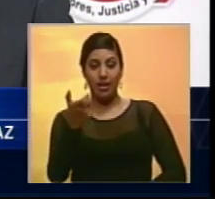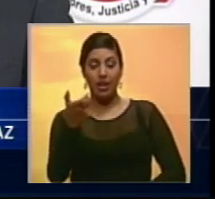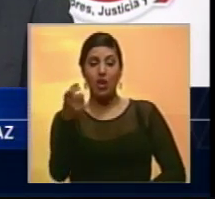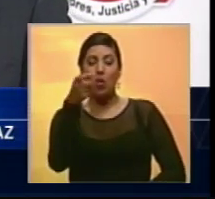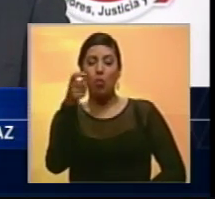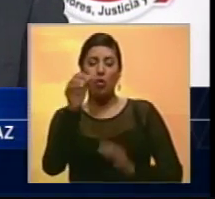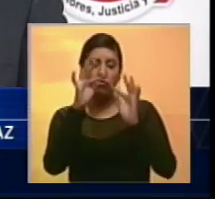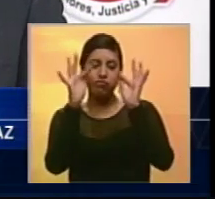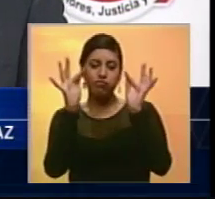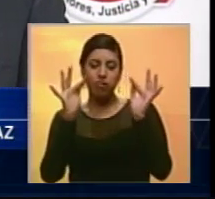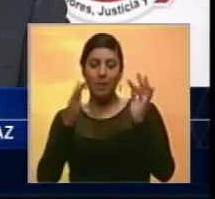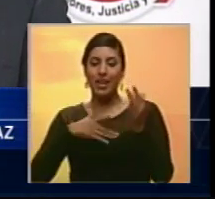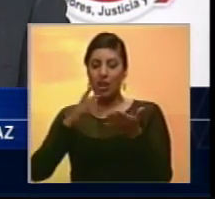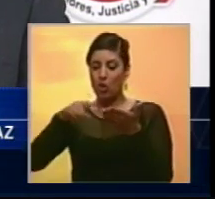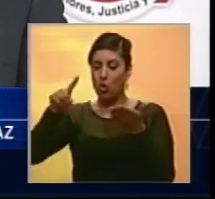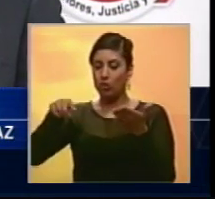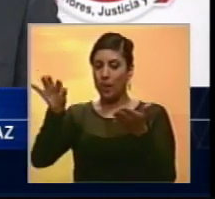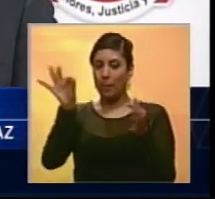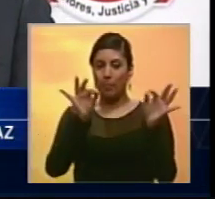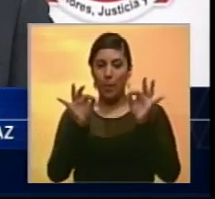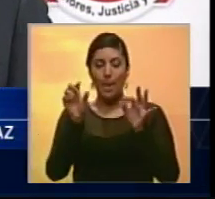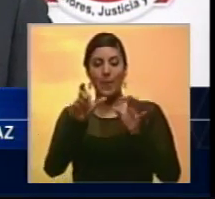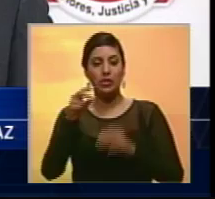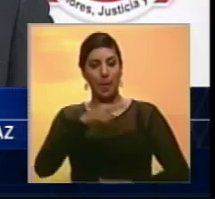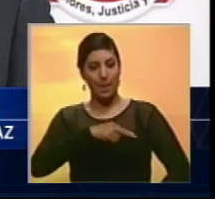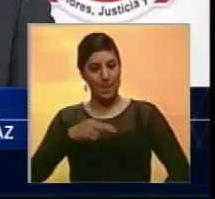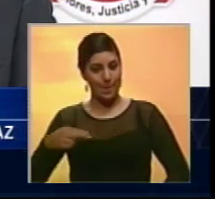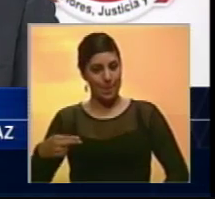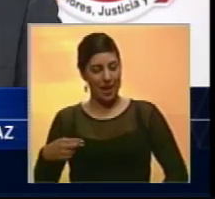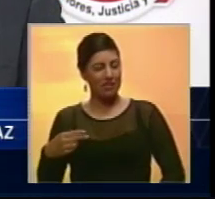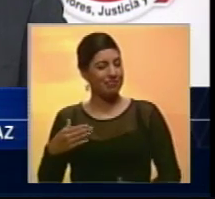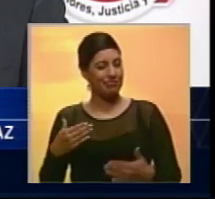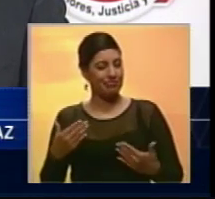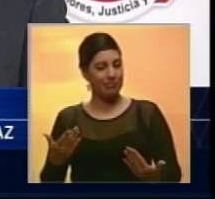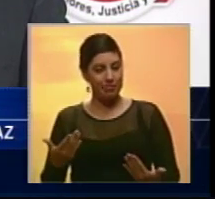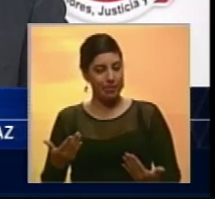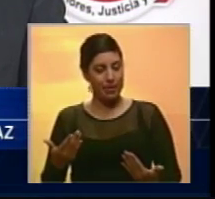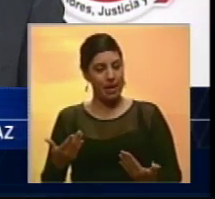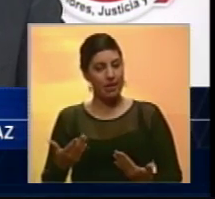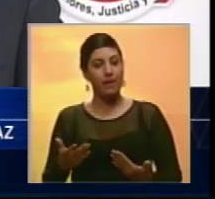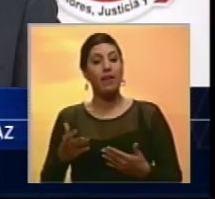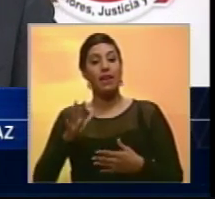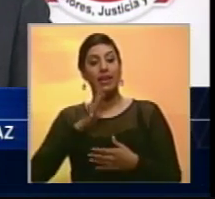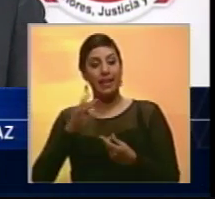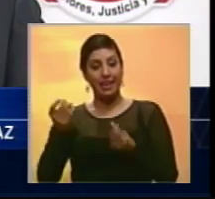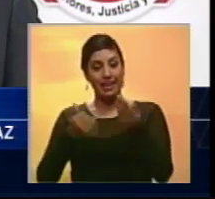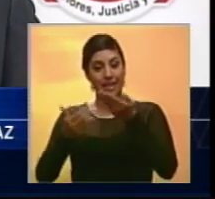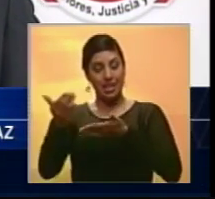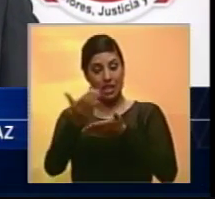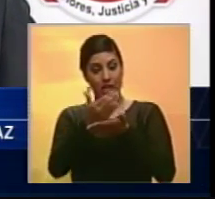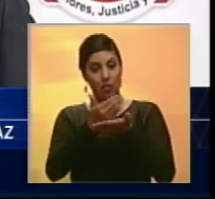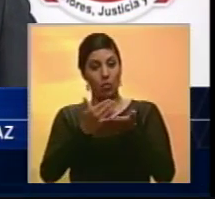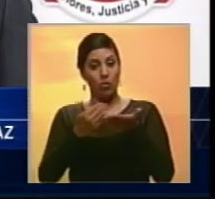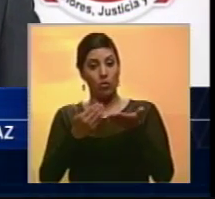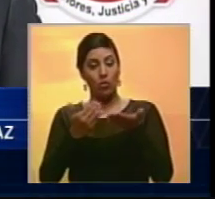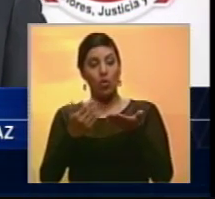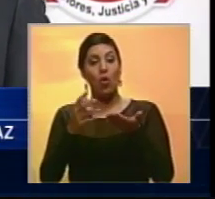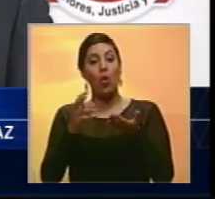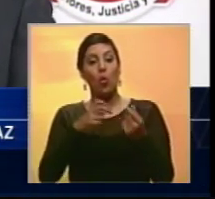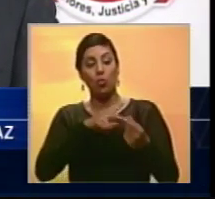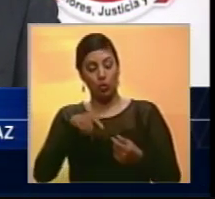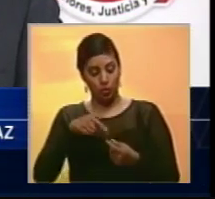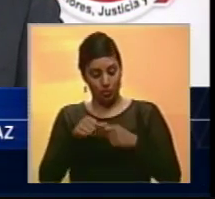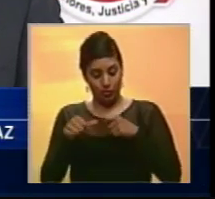buscan la manera de contratar delincuencia organizada para sacar grandes cantidades de